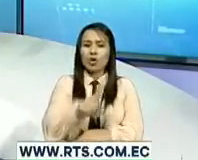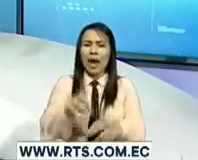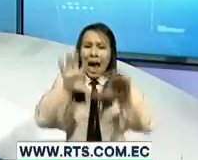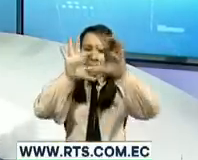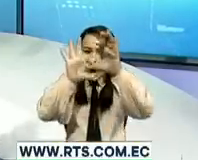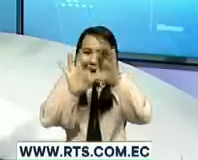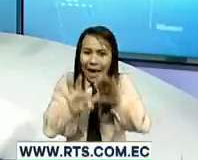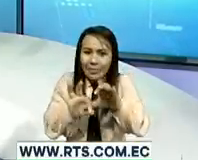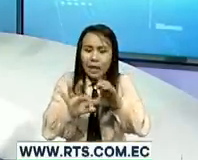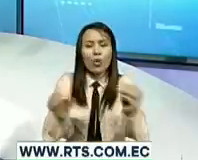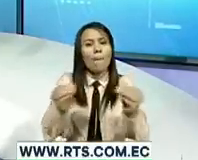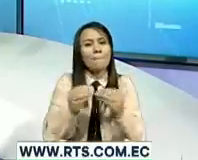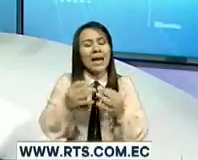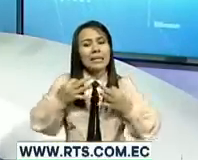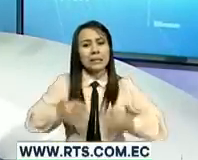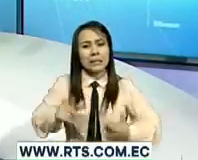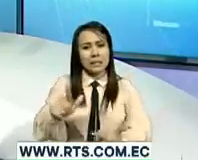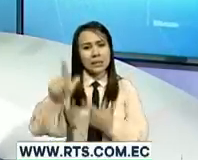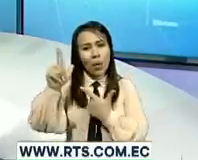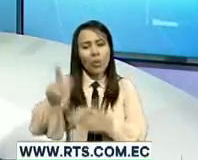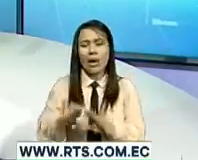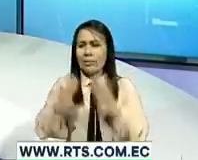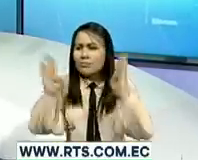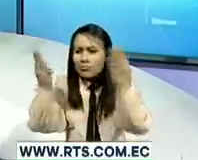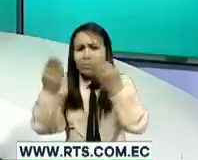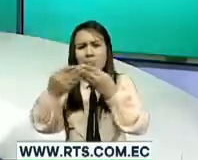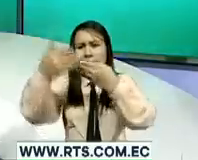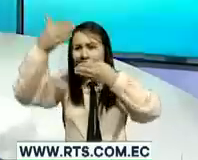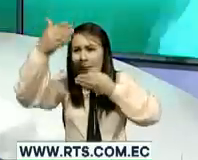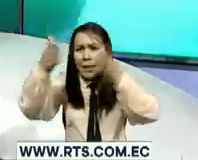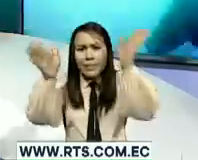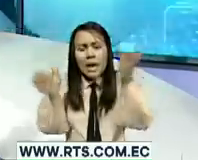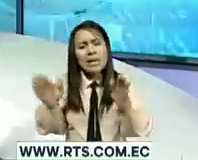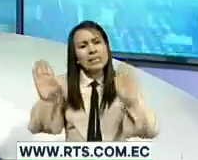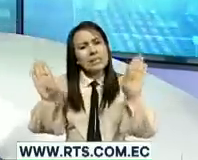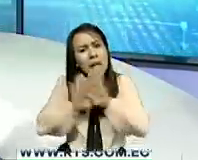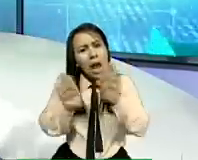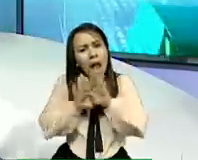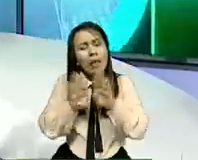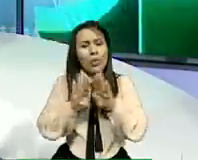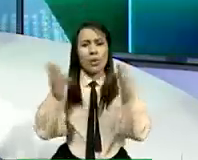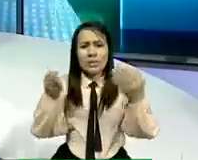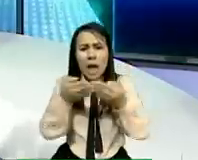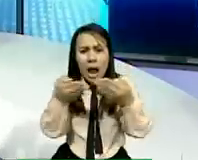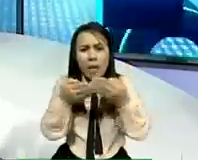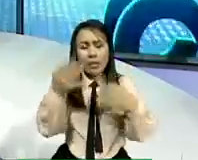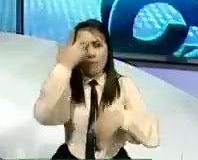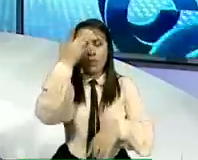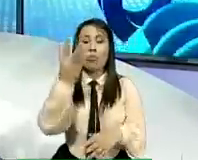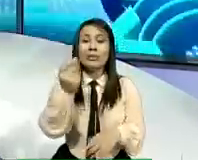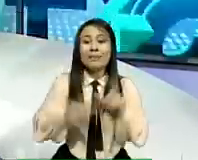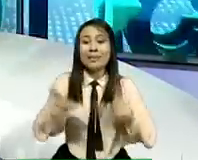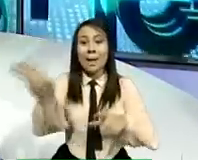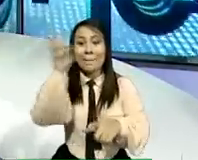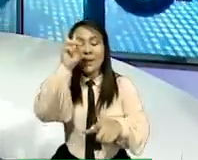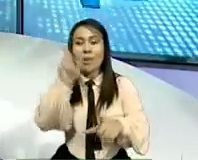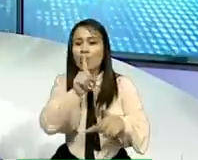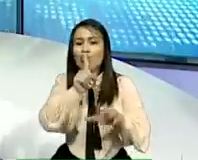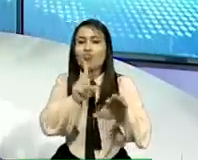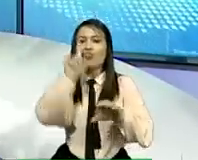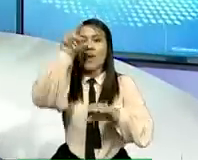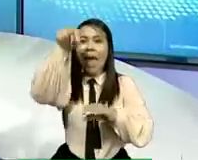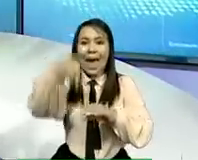que redoblen la seguridad, es decir, que aseguren puertas, ventanas y demás elementos que tienen que ver con la inseguridad que ya